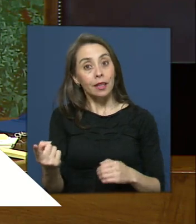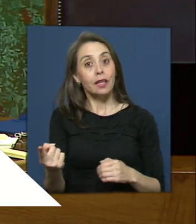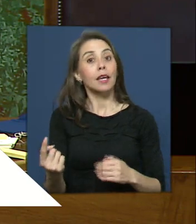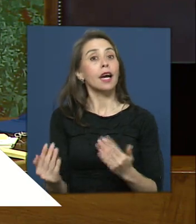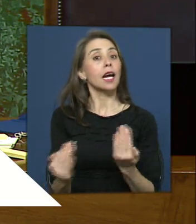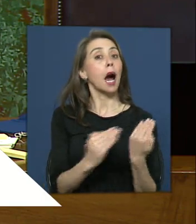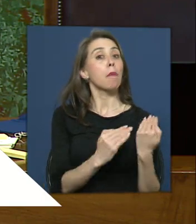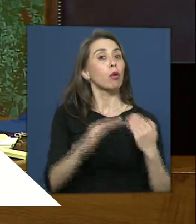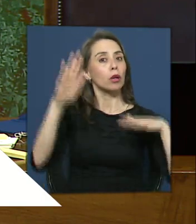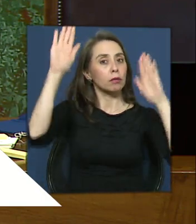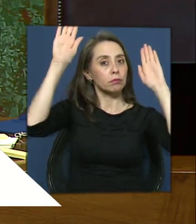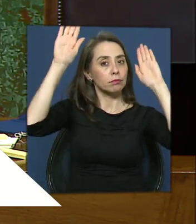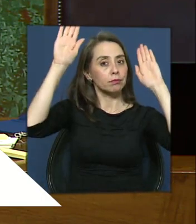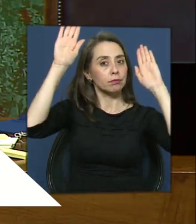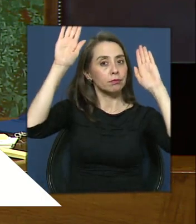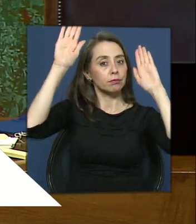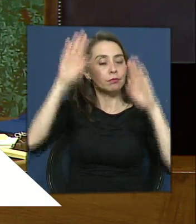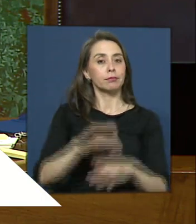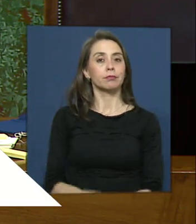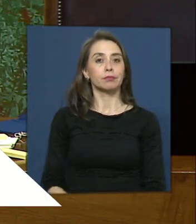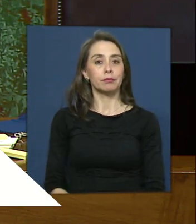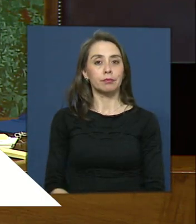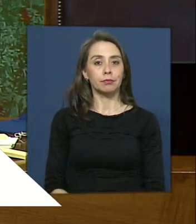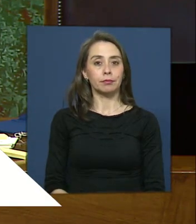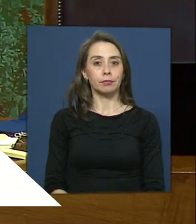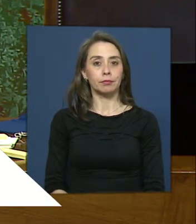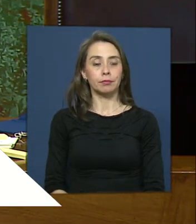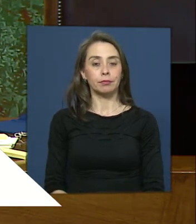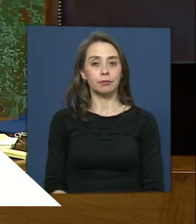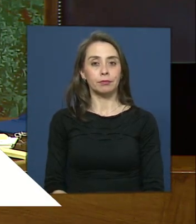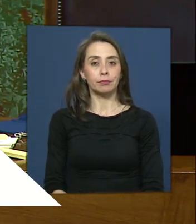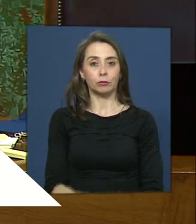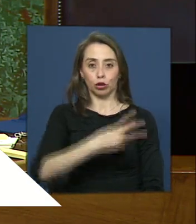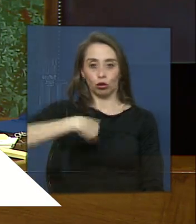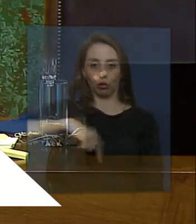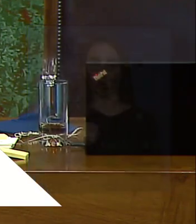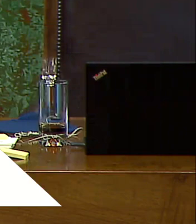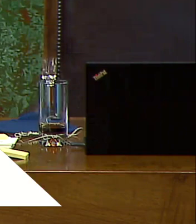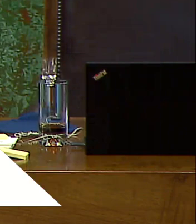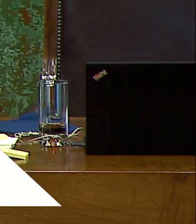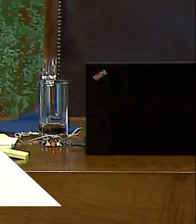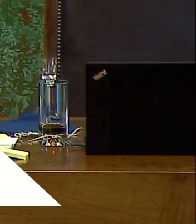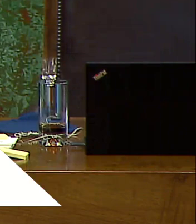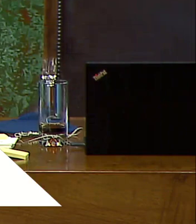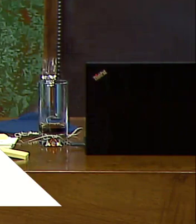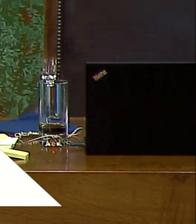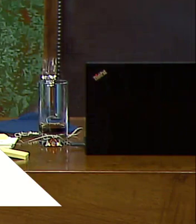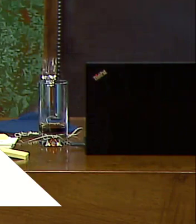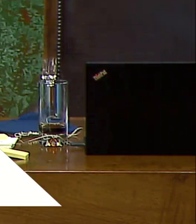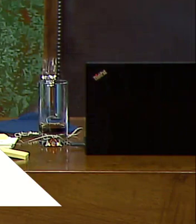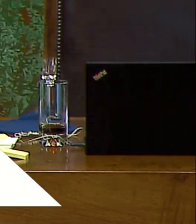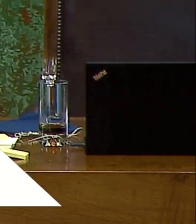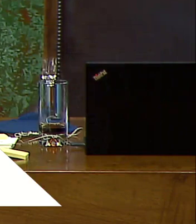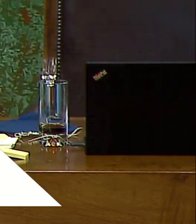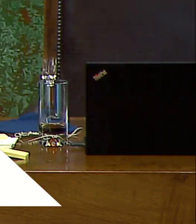están levantando el brazo. Quienes estamos levantando el brazo.